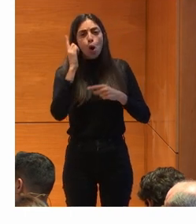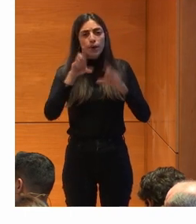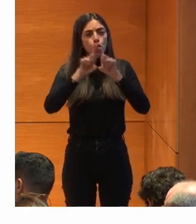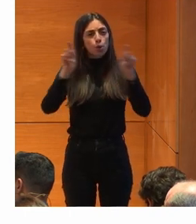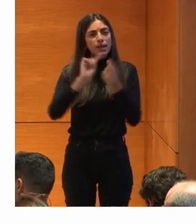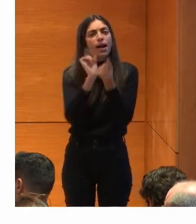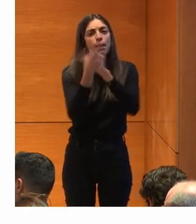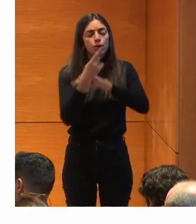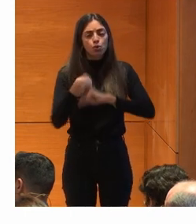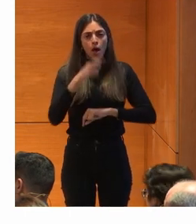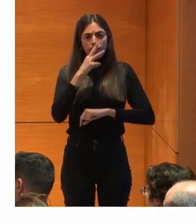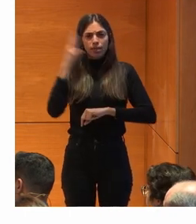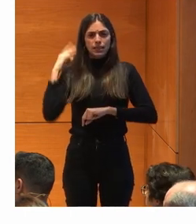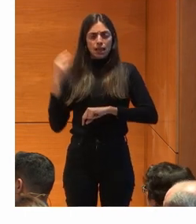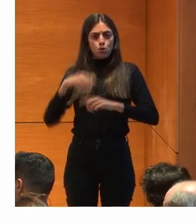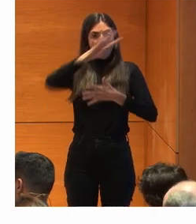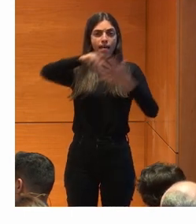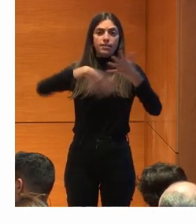Yo lo hice hace tres años Y me hice un Excel